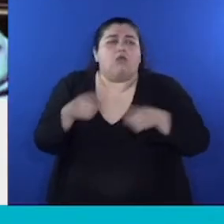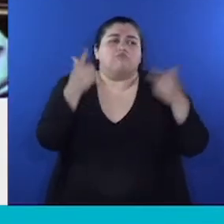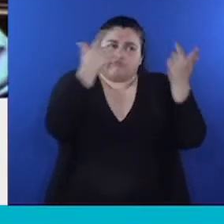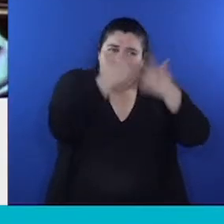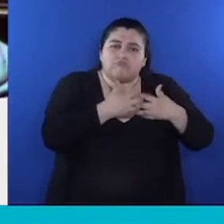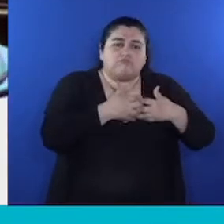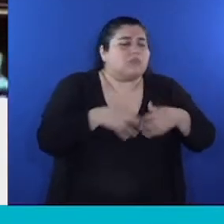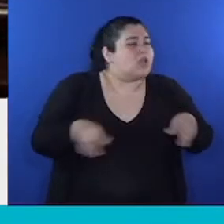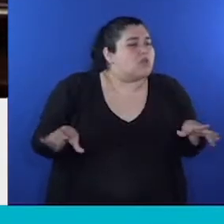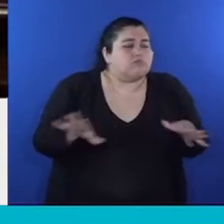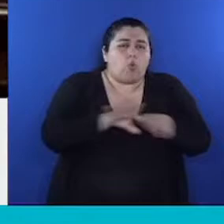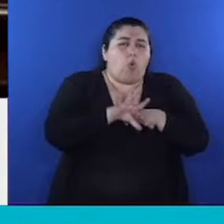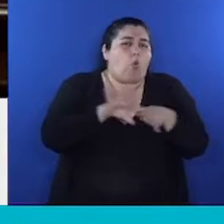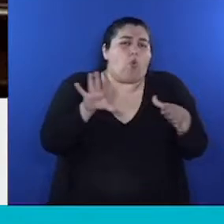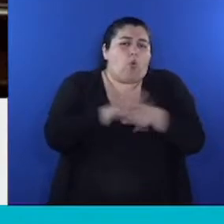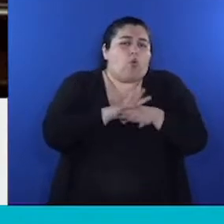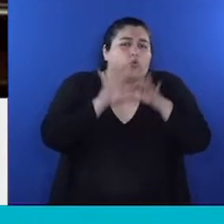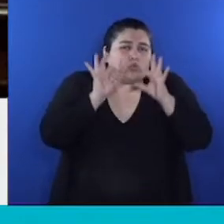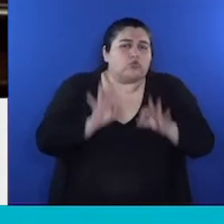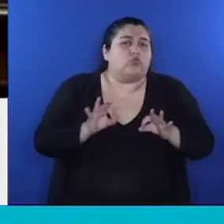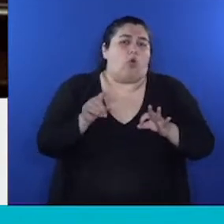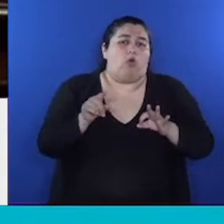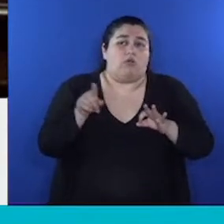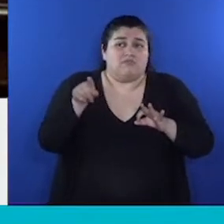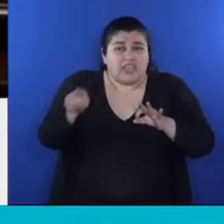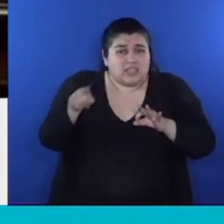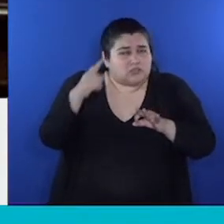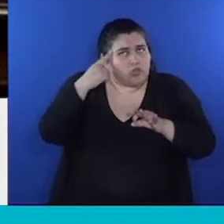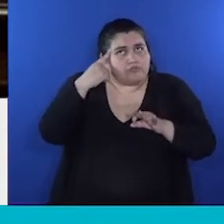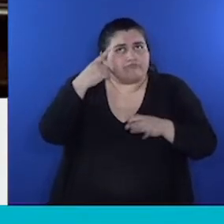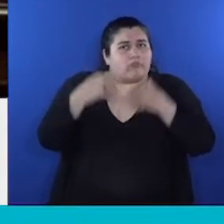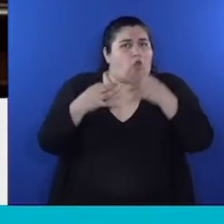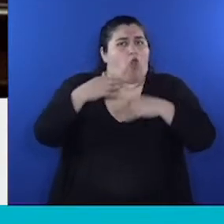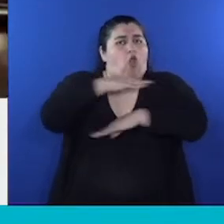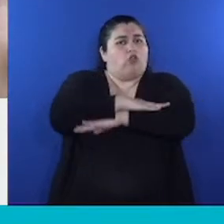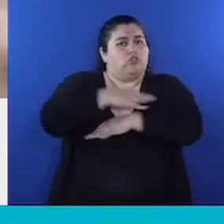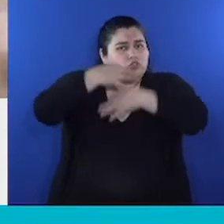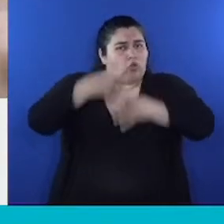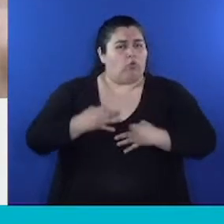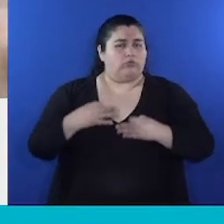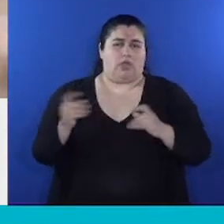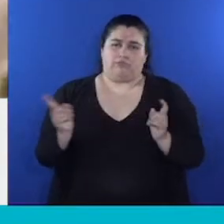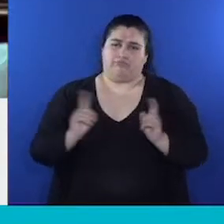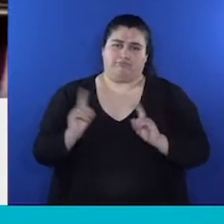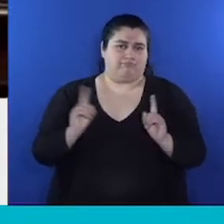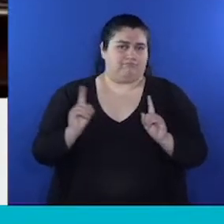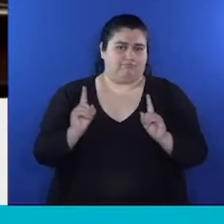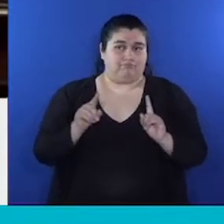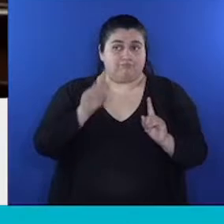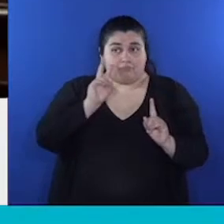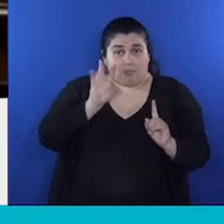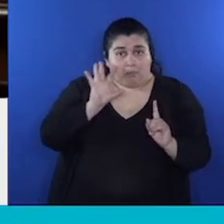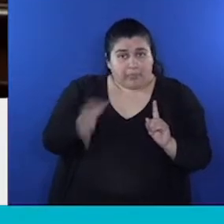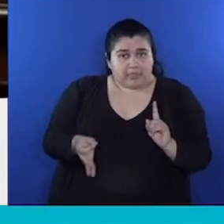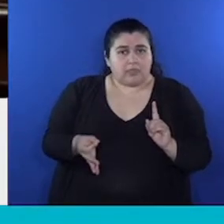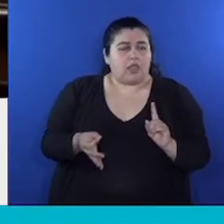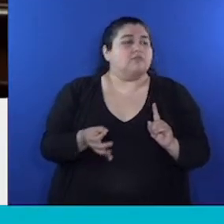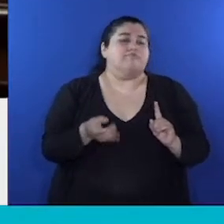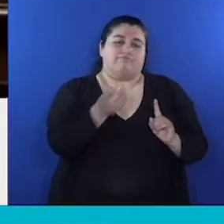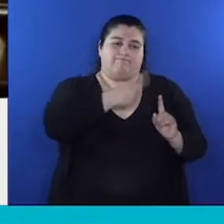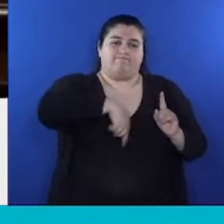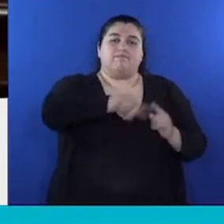causales, que es la causal de la inhabilidad moral. No es una figura típica, es una figura que está a criterio de la